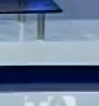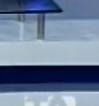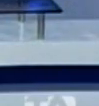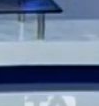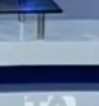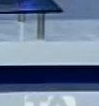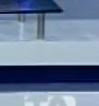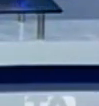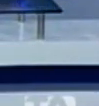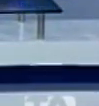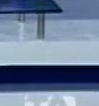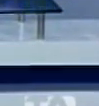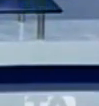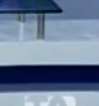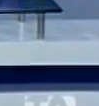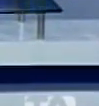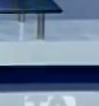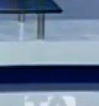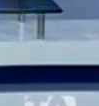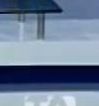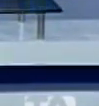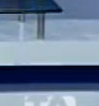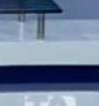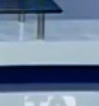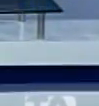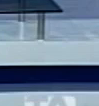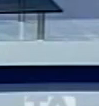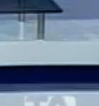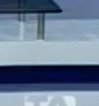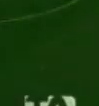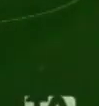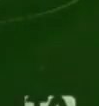vencer 5-4 en los penales al Palmeiras en Sao Paulo.